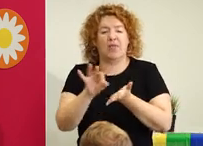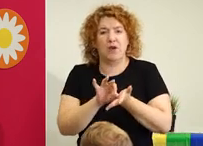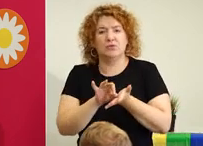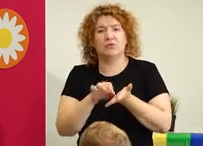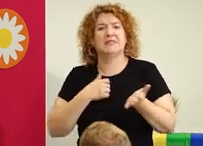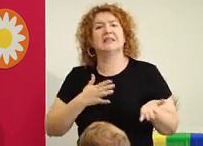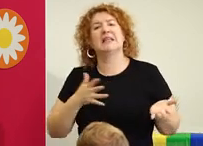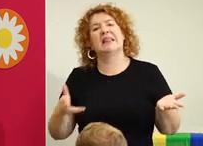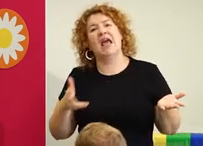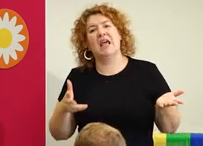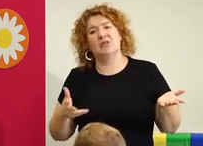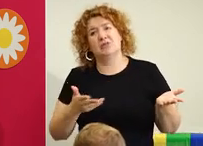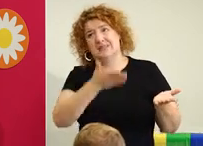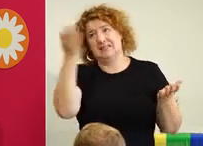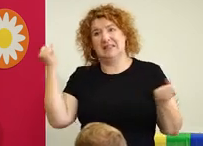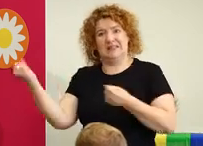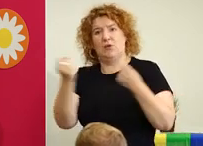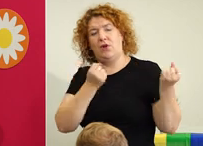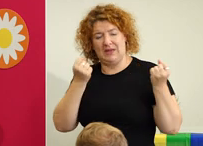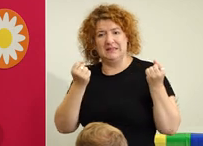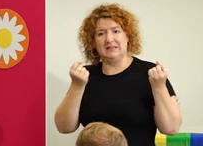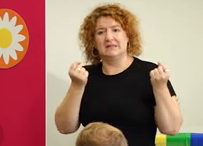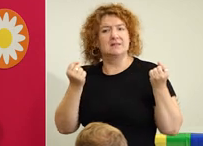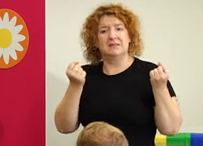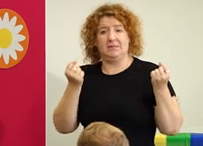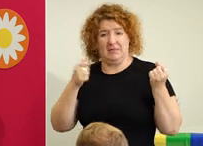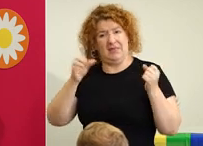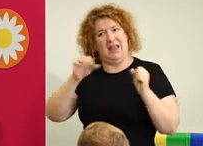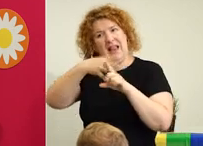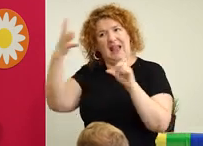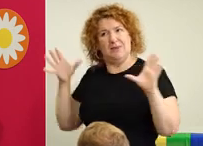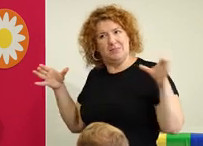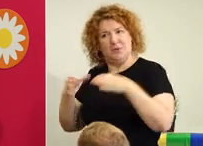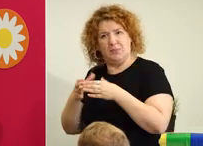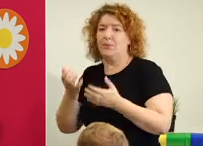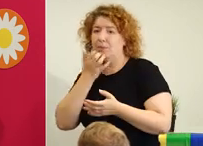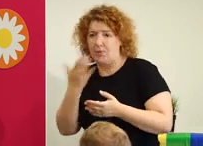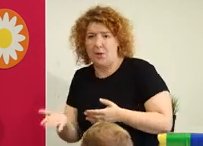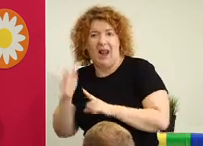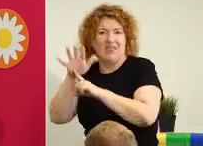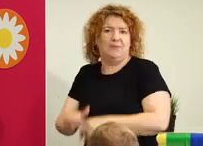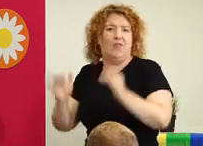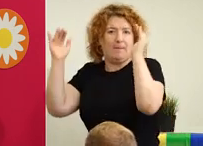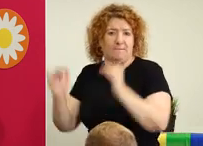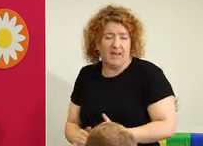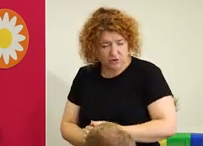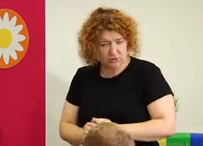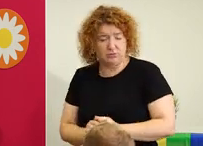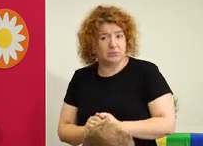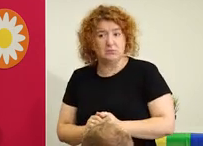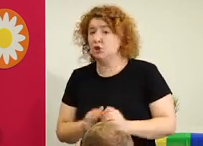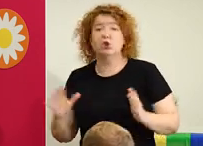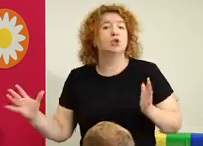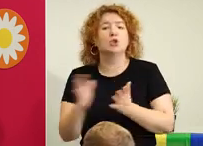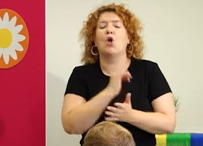y derechos que las instituciones ponen al servicio de las personas LGTBI y trans para evitar la discriminación. Y que además todo